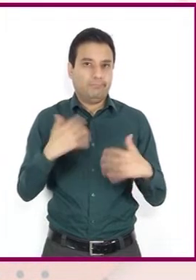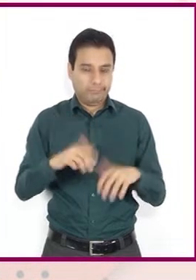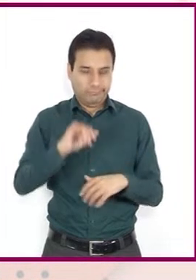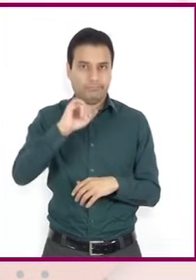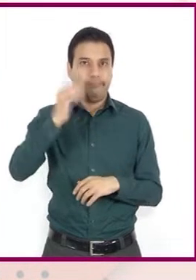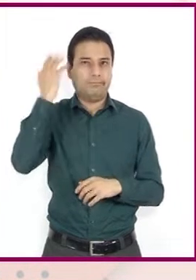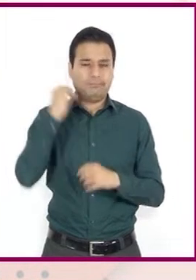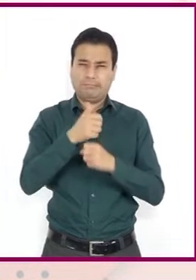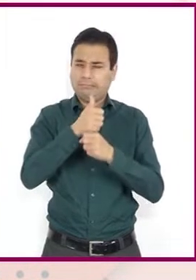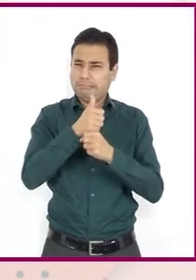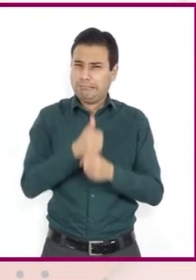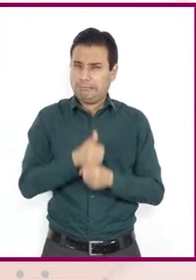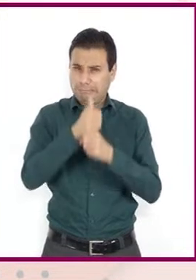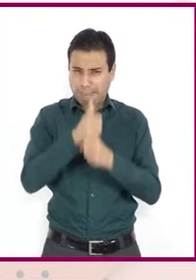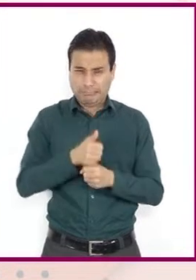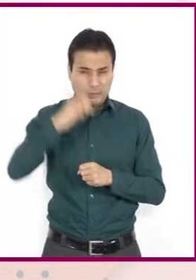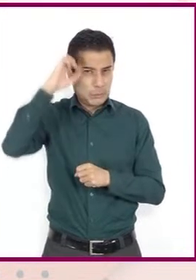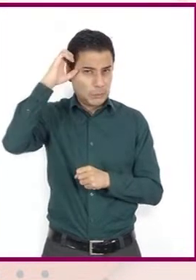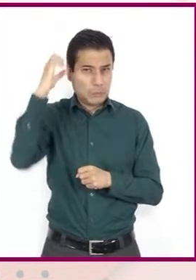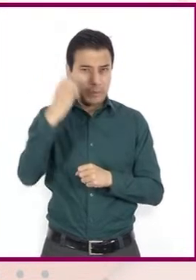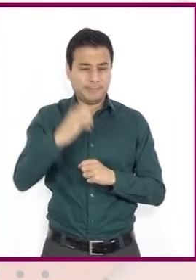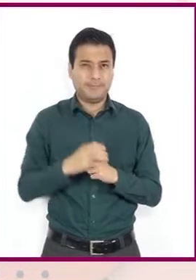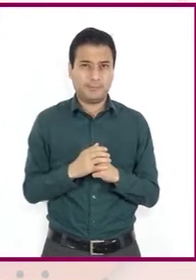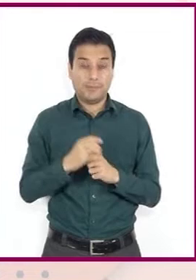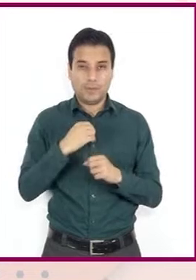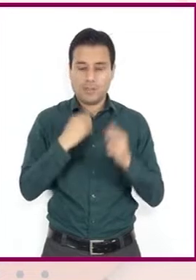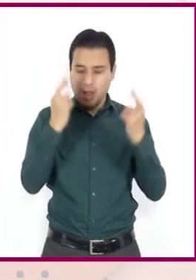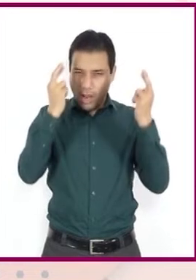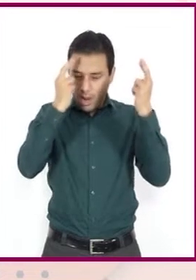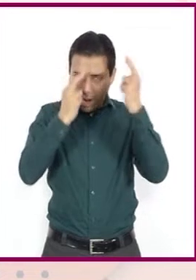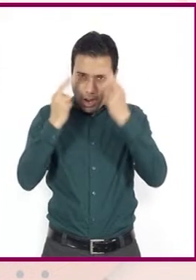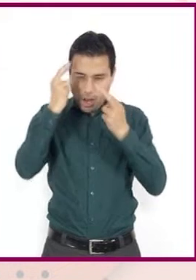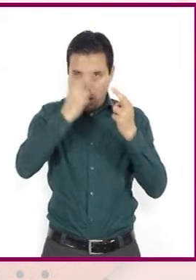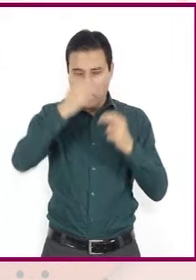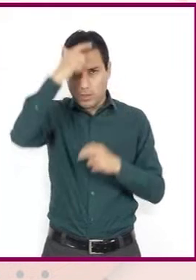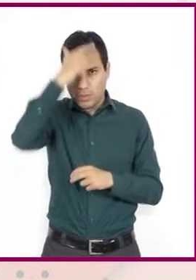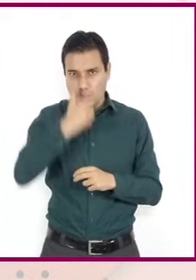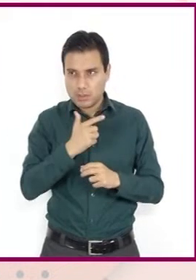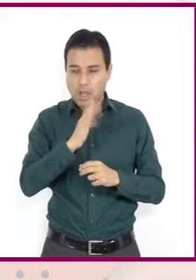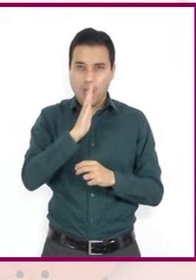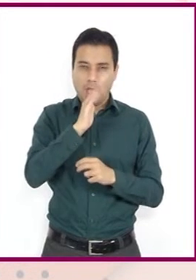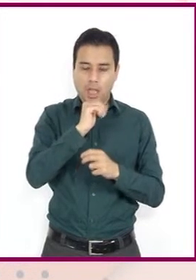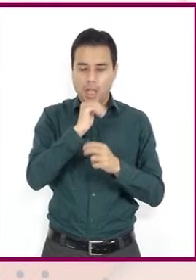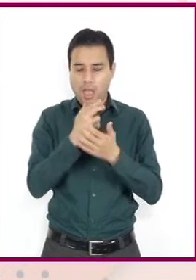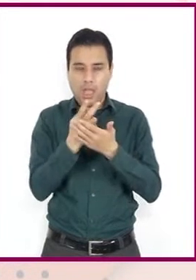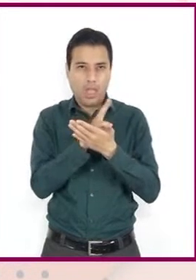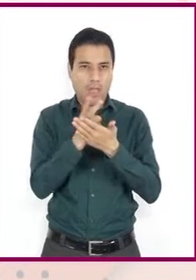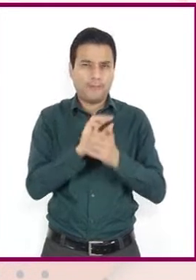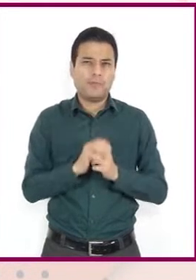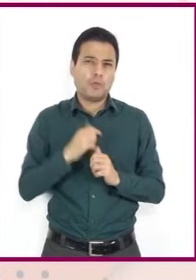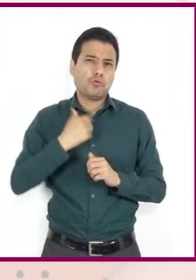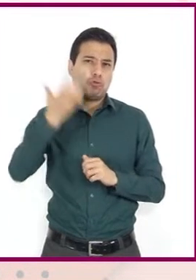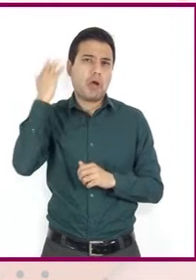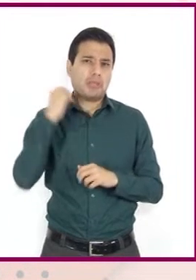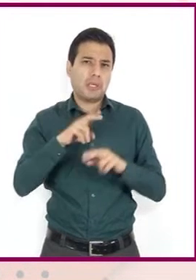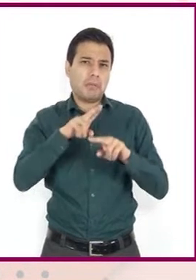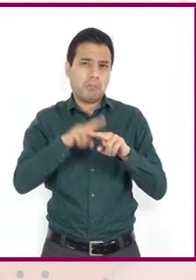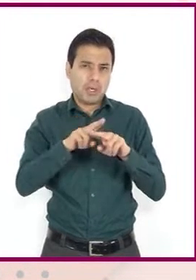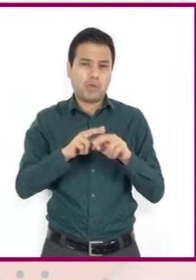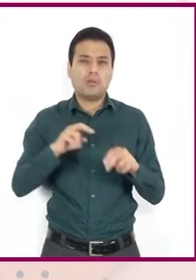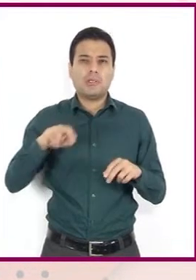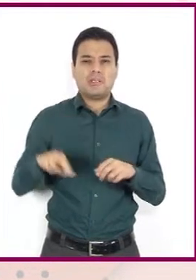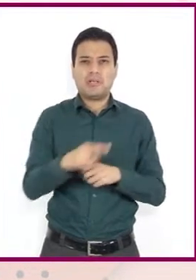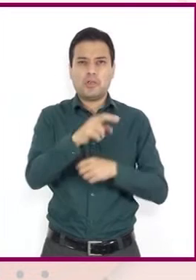duró, y más aún durante las desveladas noches que lo siguieron. Yo estaba recostado en un banco frente al río